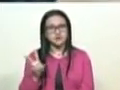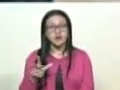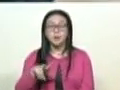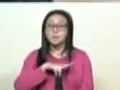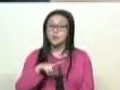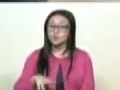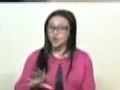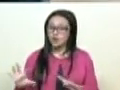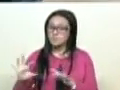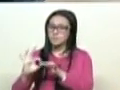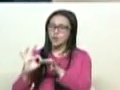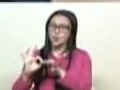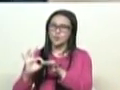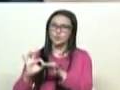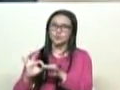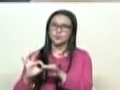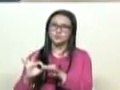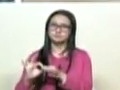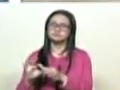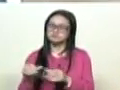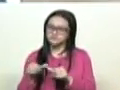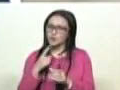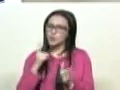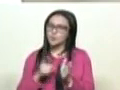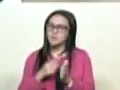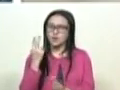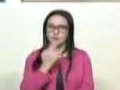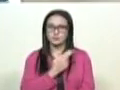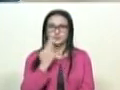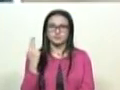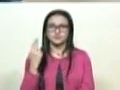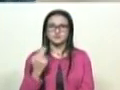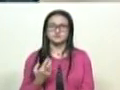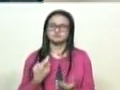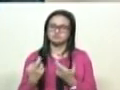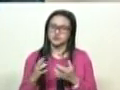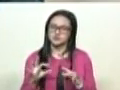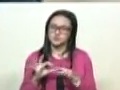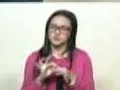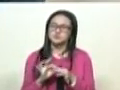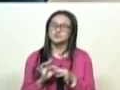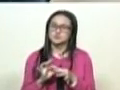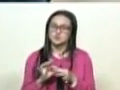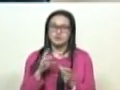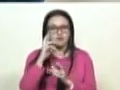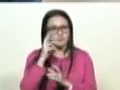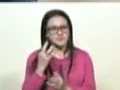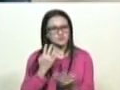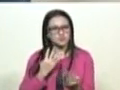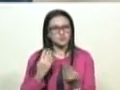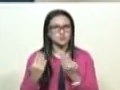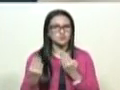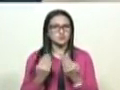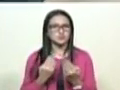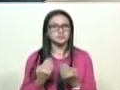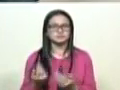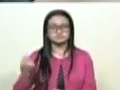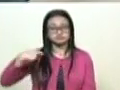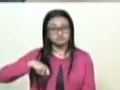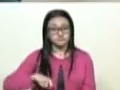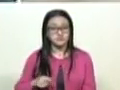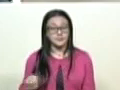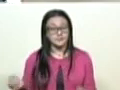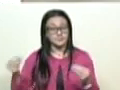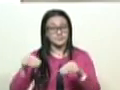hemos encontrado vías para poder cumplir nuestros compromisos. De manera que es una relación muy estrecha de respeto mutuo, de inversiones conjuntas, y